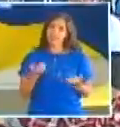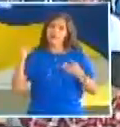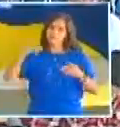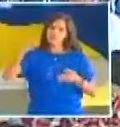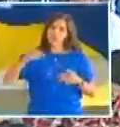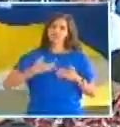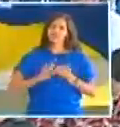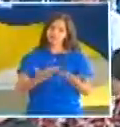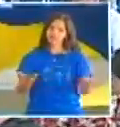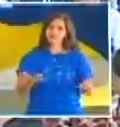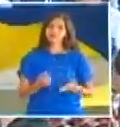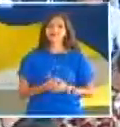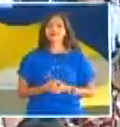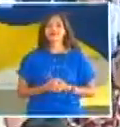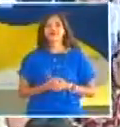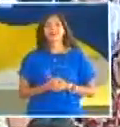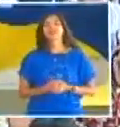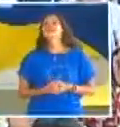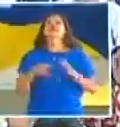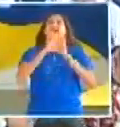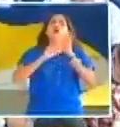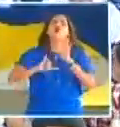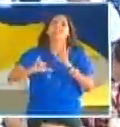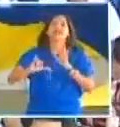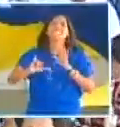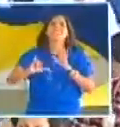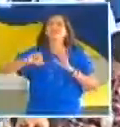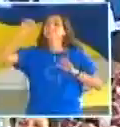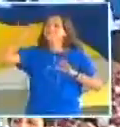merece. ¡Y la constituyente!